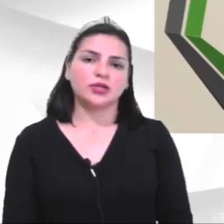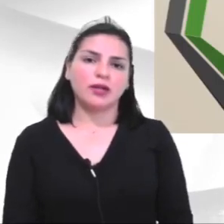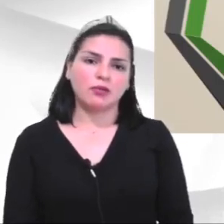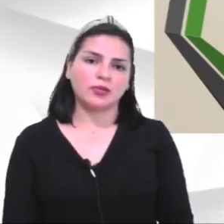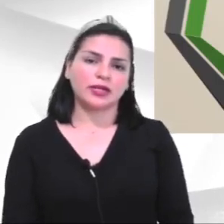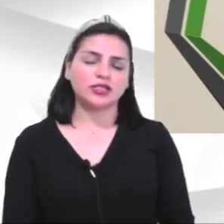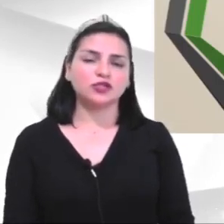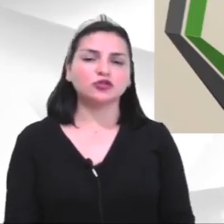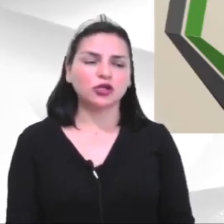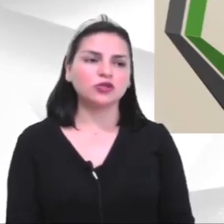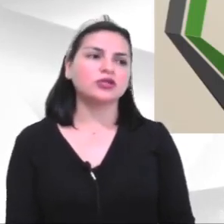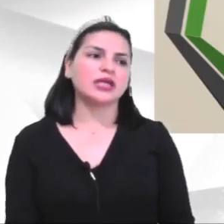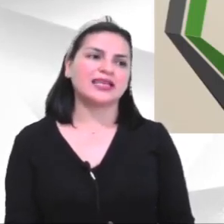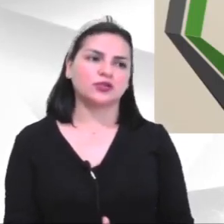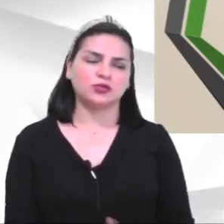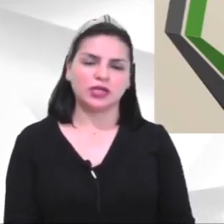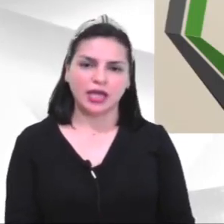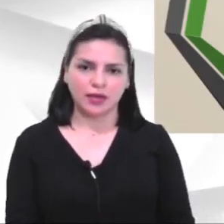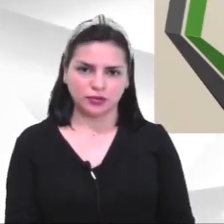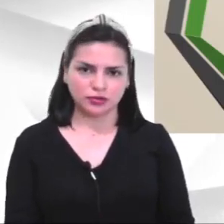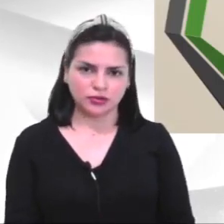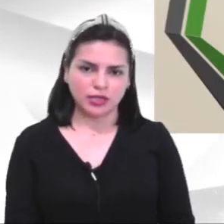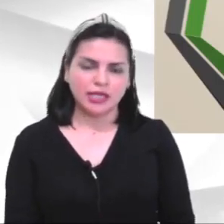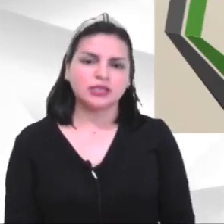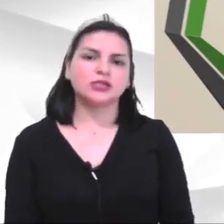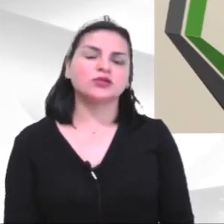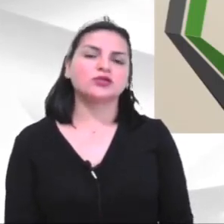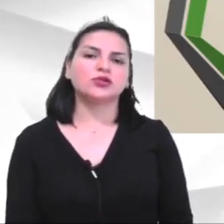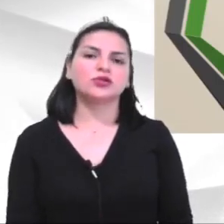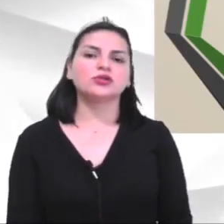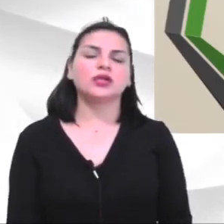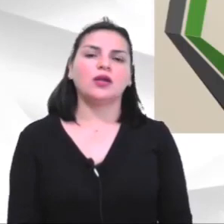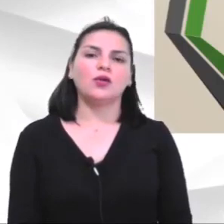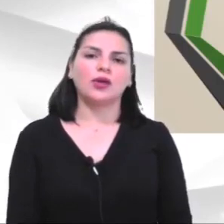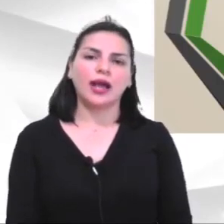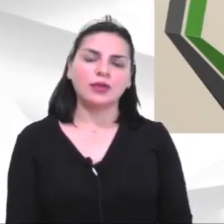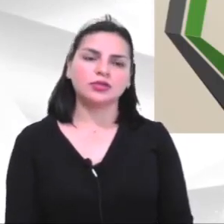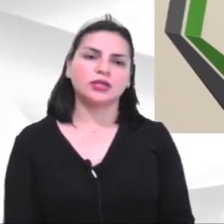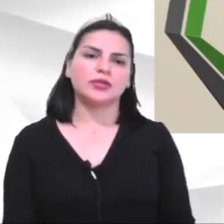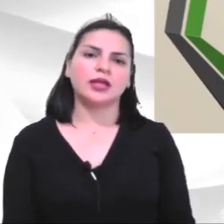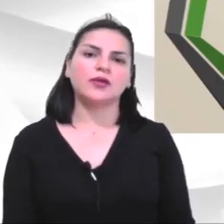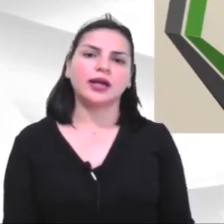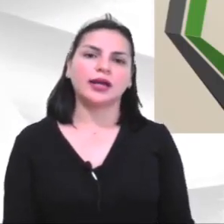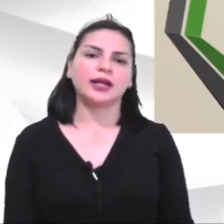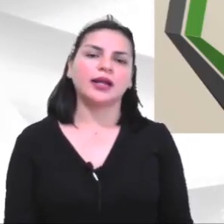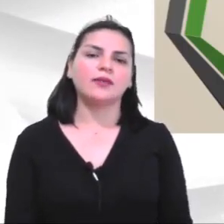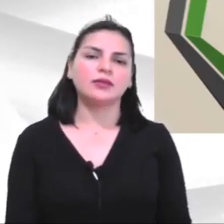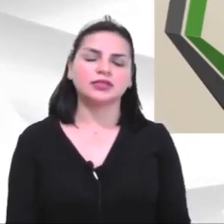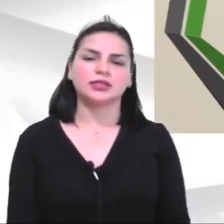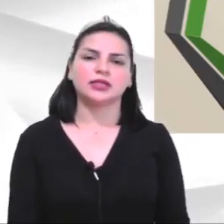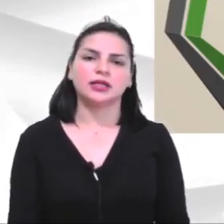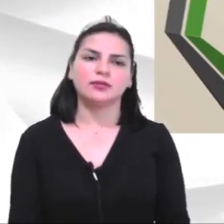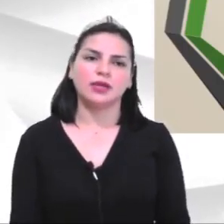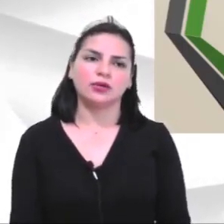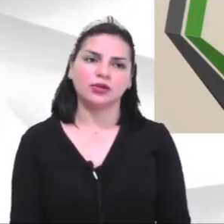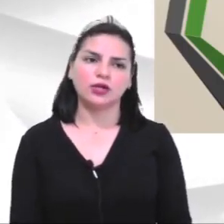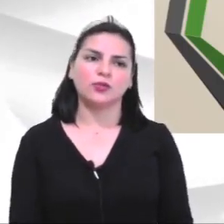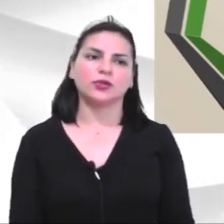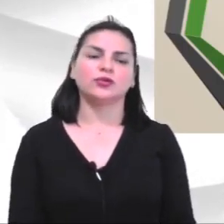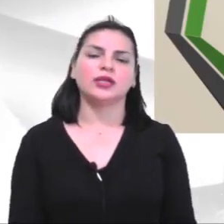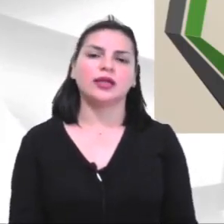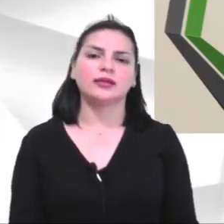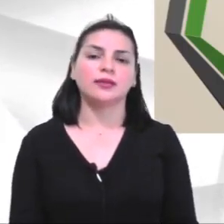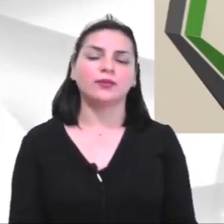los mencionábamos, ¿verdad? Si nosotros estudiamos, si nosotros logramos terminar una carrera, vamos a tener